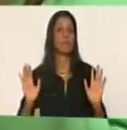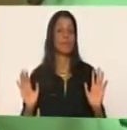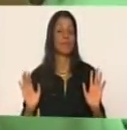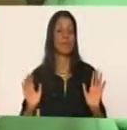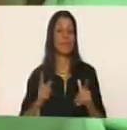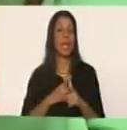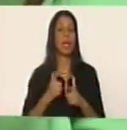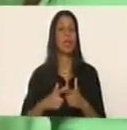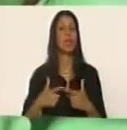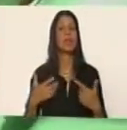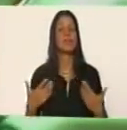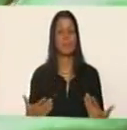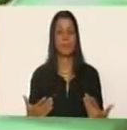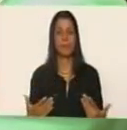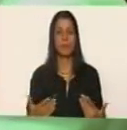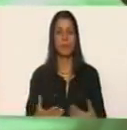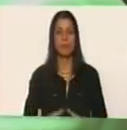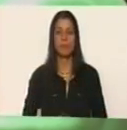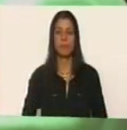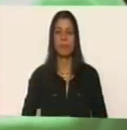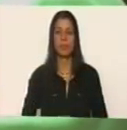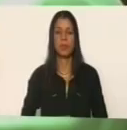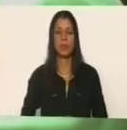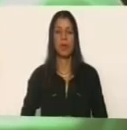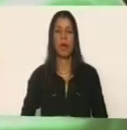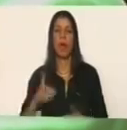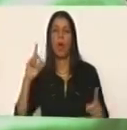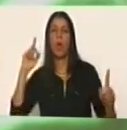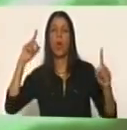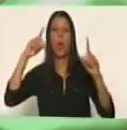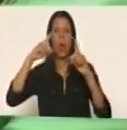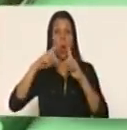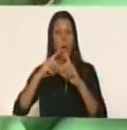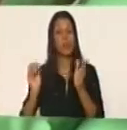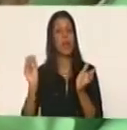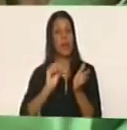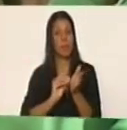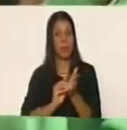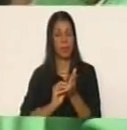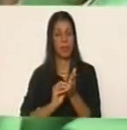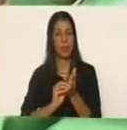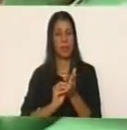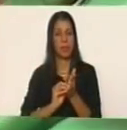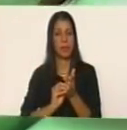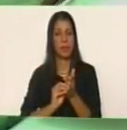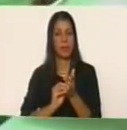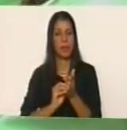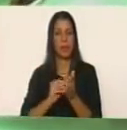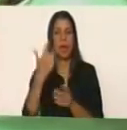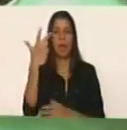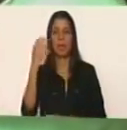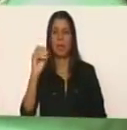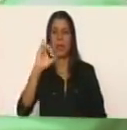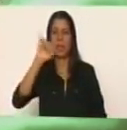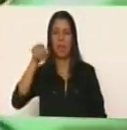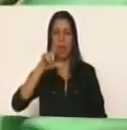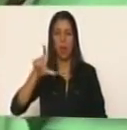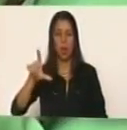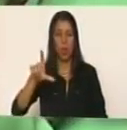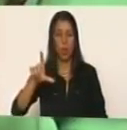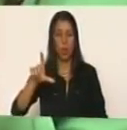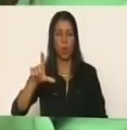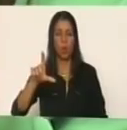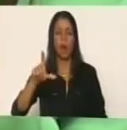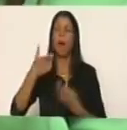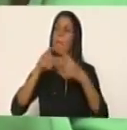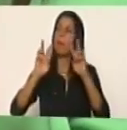Entonces, estamos ante un nuevo desafío. Nosotros el 30 de julio, consolidamos la